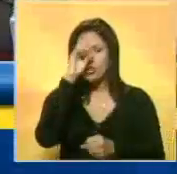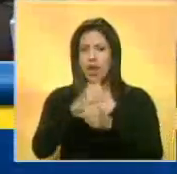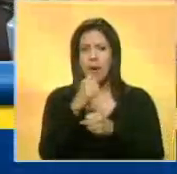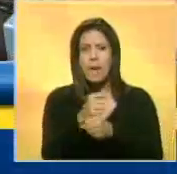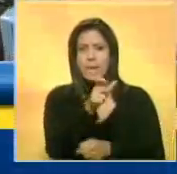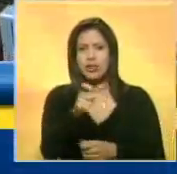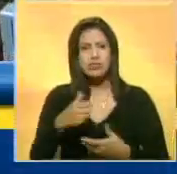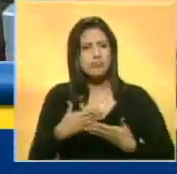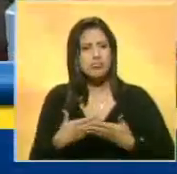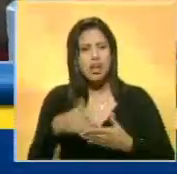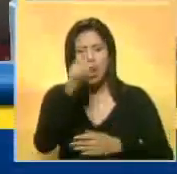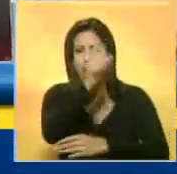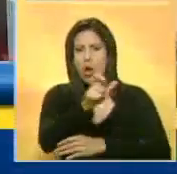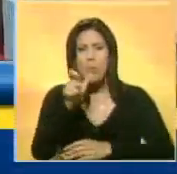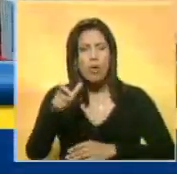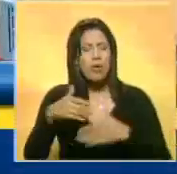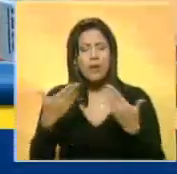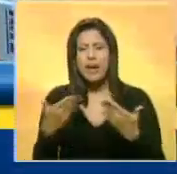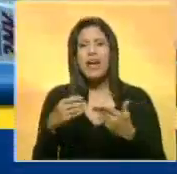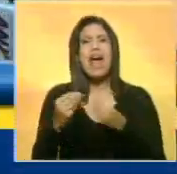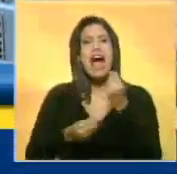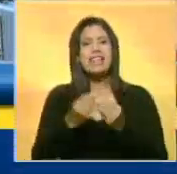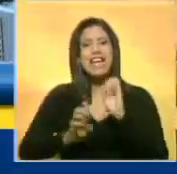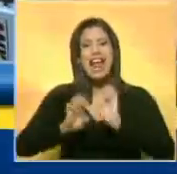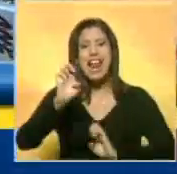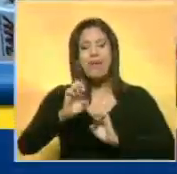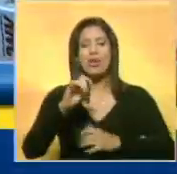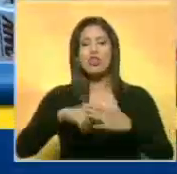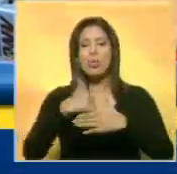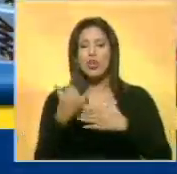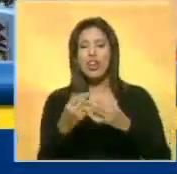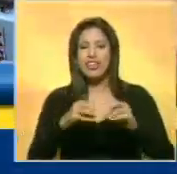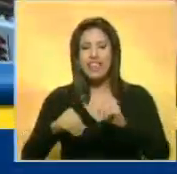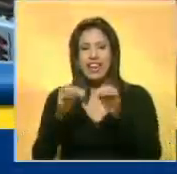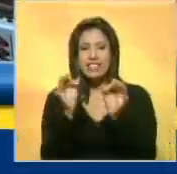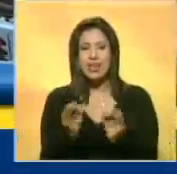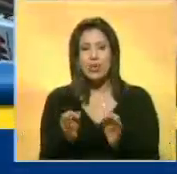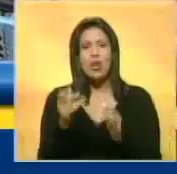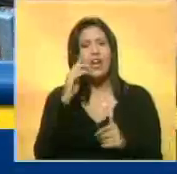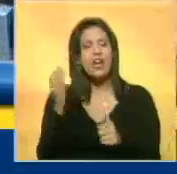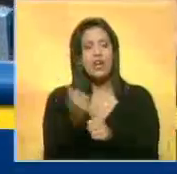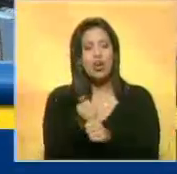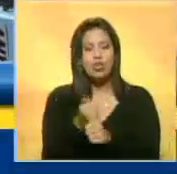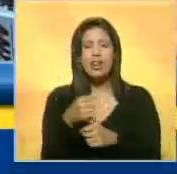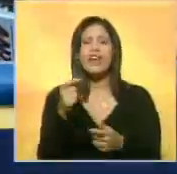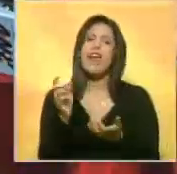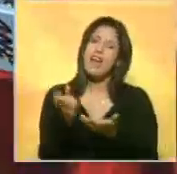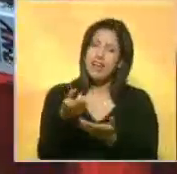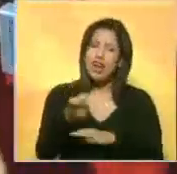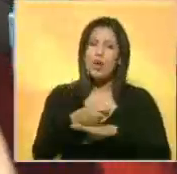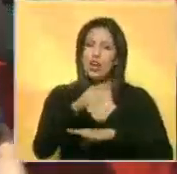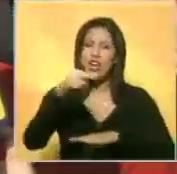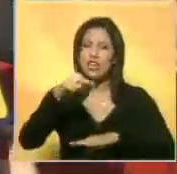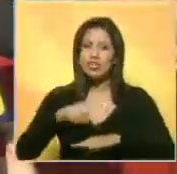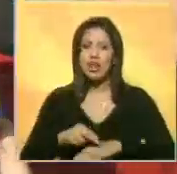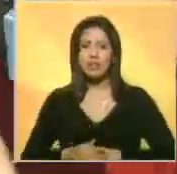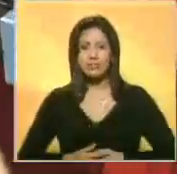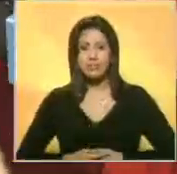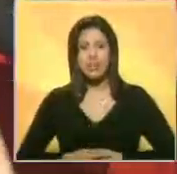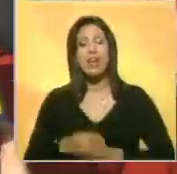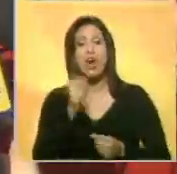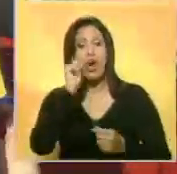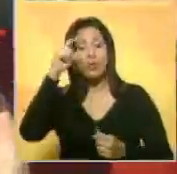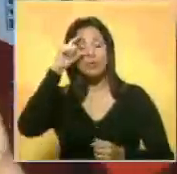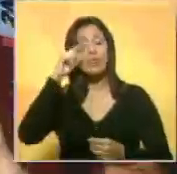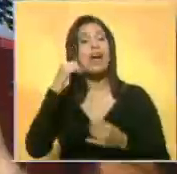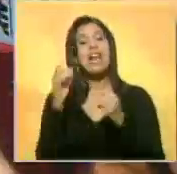personal a la orden del pueblo para elaborar los proyectos en terrenos seguros y conseguir el financiamiento con el gobierno nacional. Elías Jagua anunció que ya